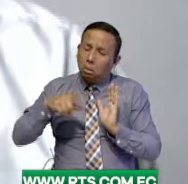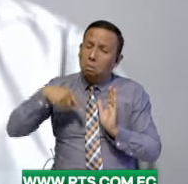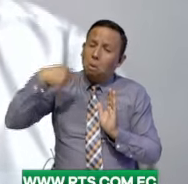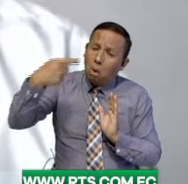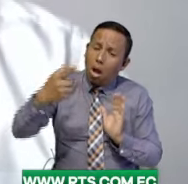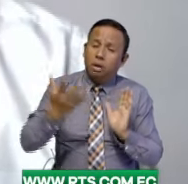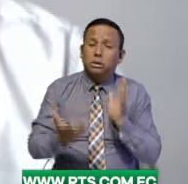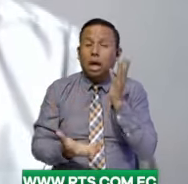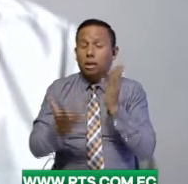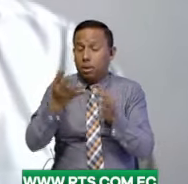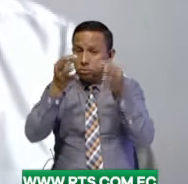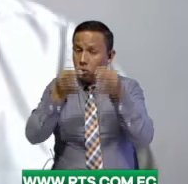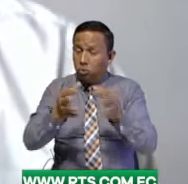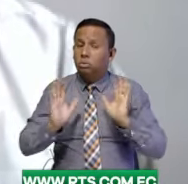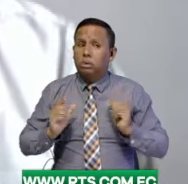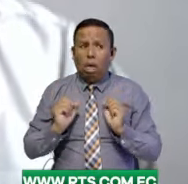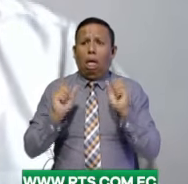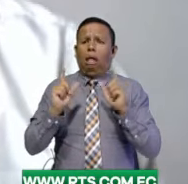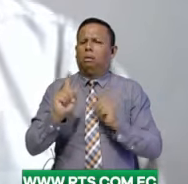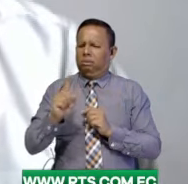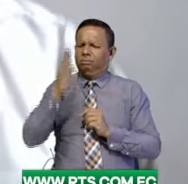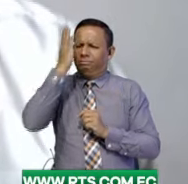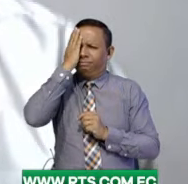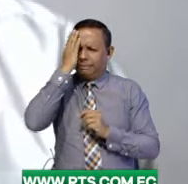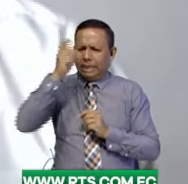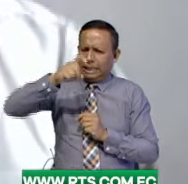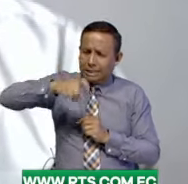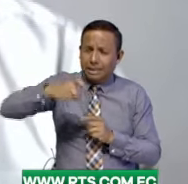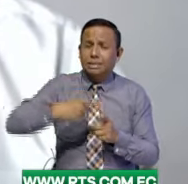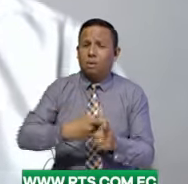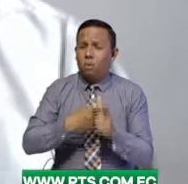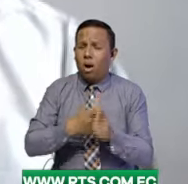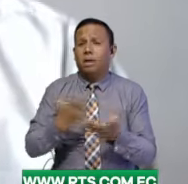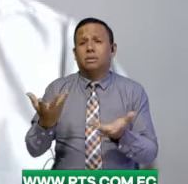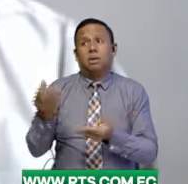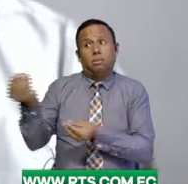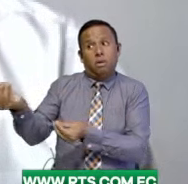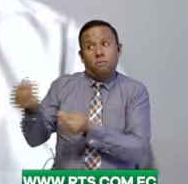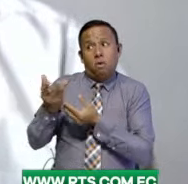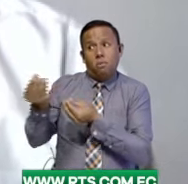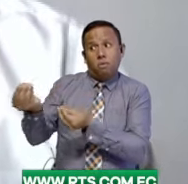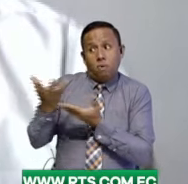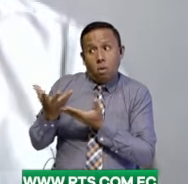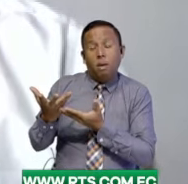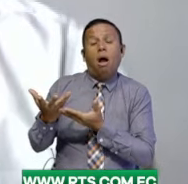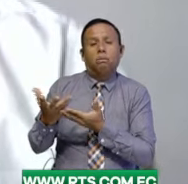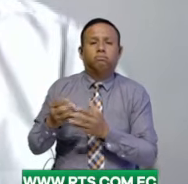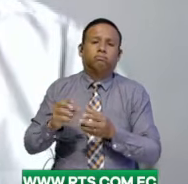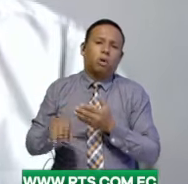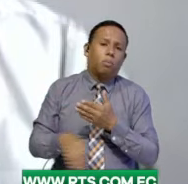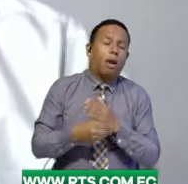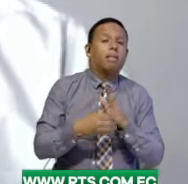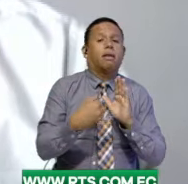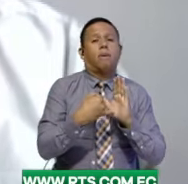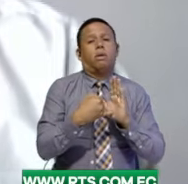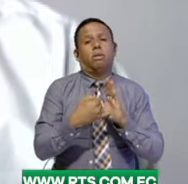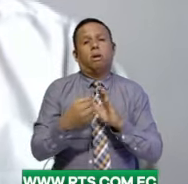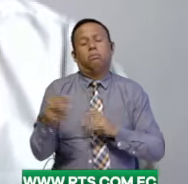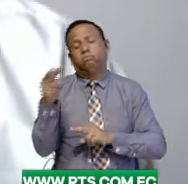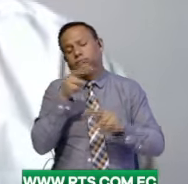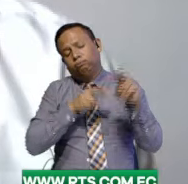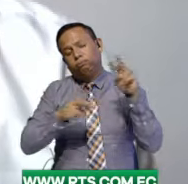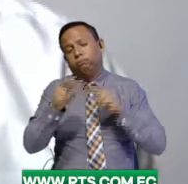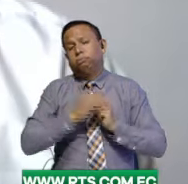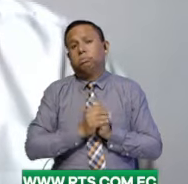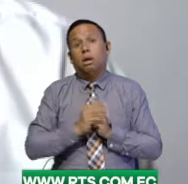anuncio para el tercer trimestre o cuarto trimestre después del informe técnico del FMI, que no nos sorprenda una nueva revisión tributaria. Pero de ahí ya vienen